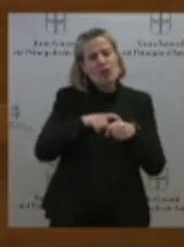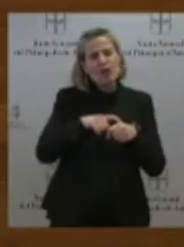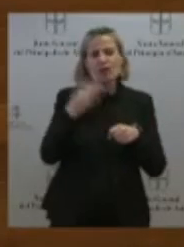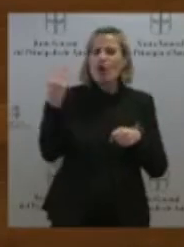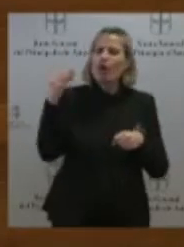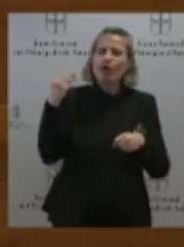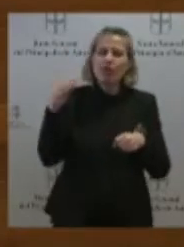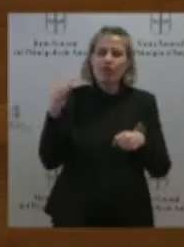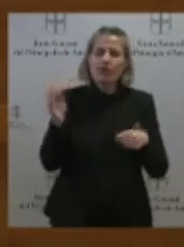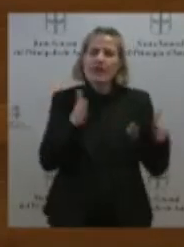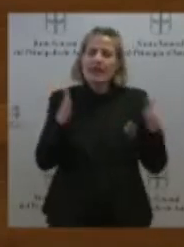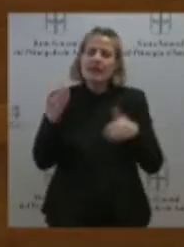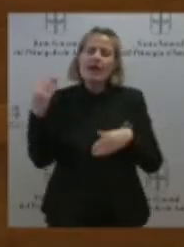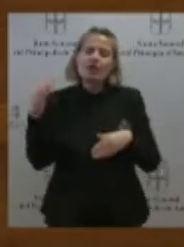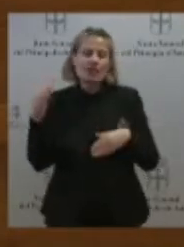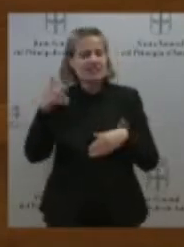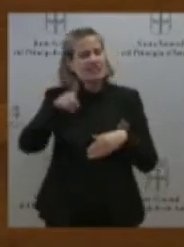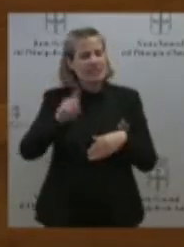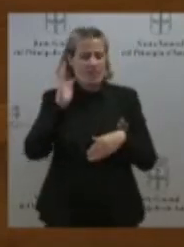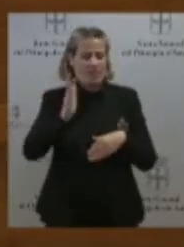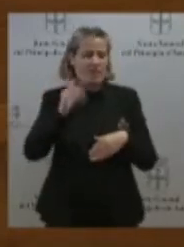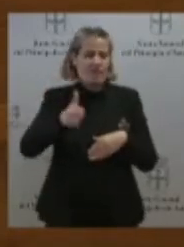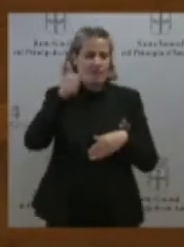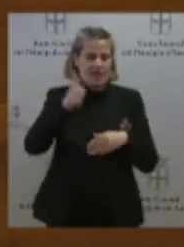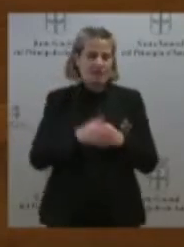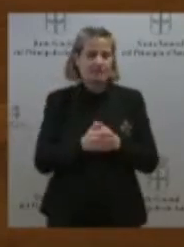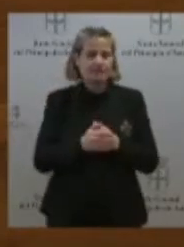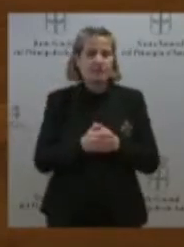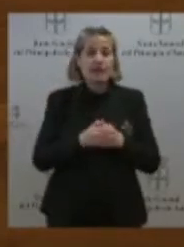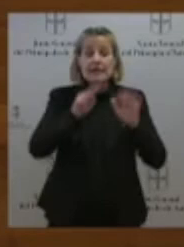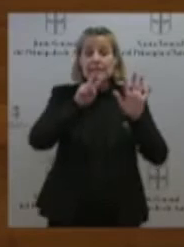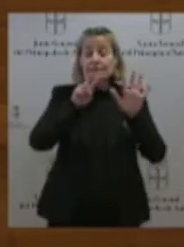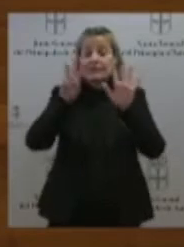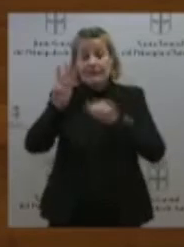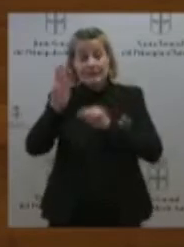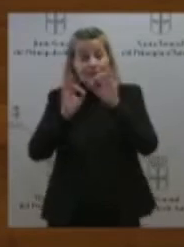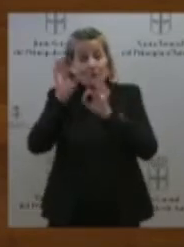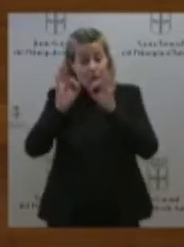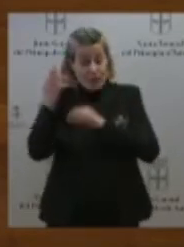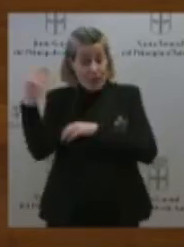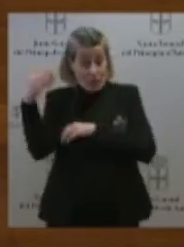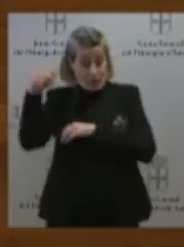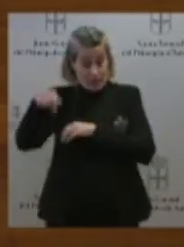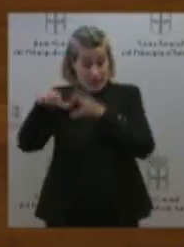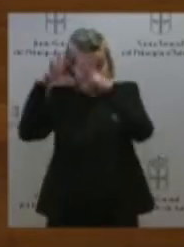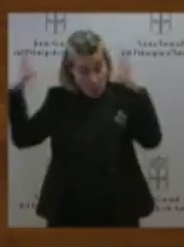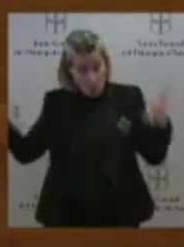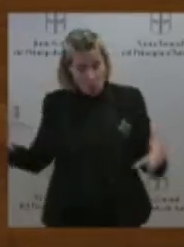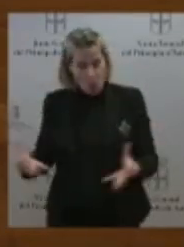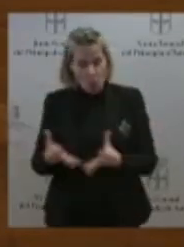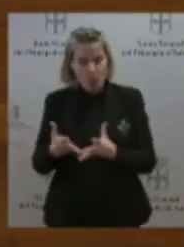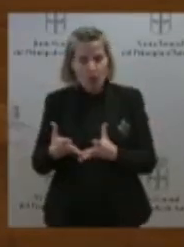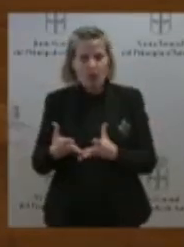pandemia, puso de manifiesto que el 73% de los adolescentes y jóvenes del mundo había sentido la necesidad de pedir ayuda relacionada con su